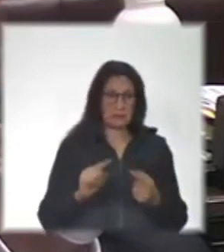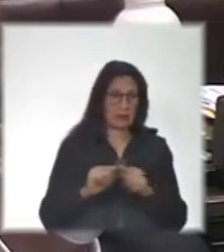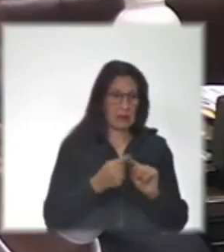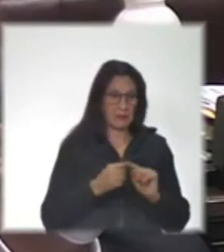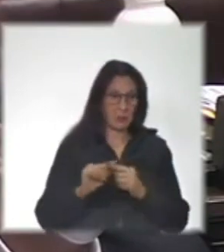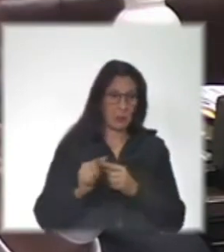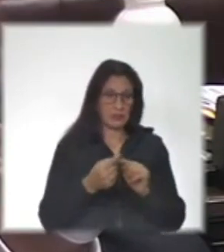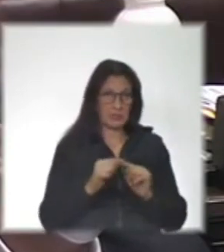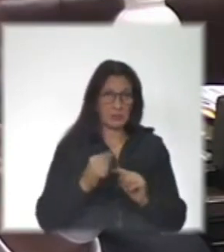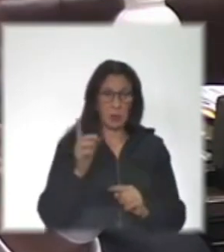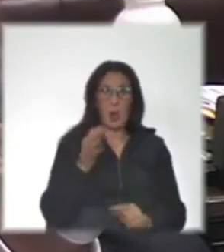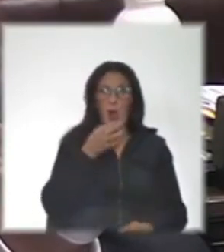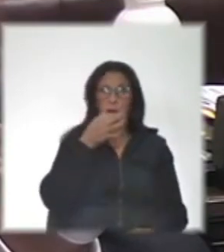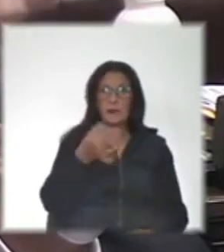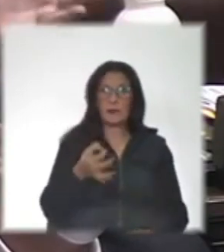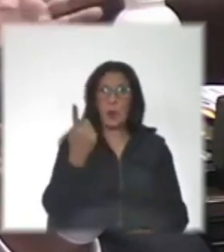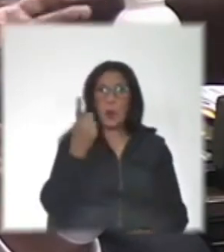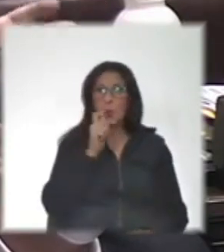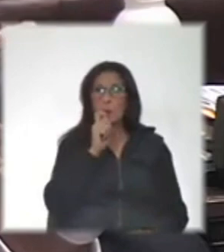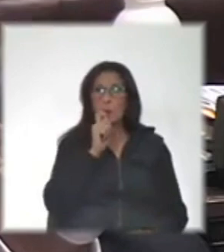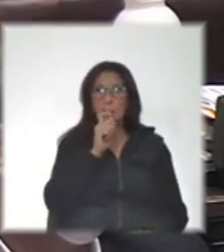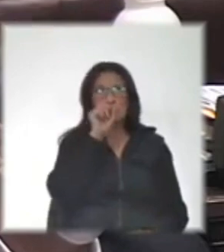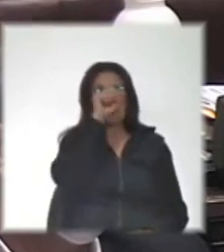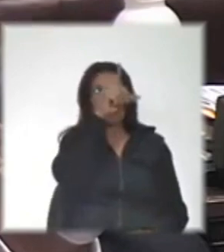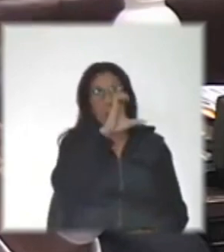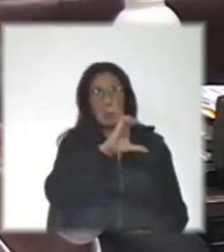discutiendo lo que dijo un medio de prensa europeo.